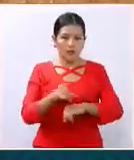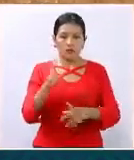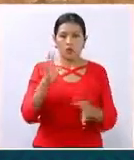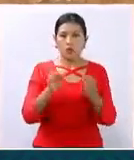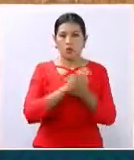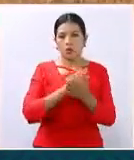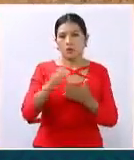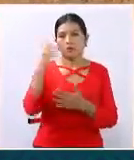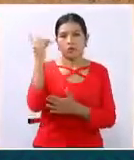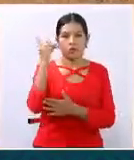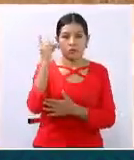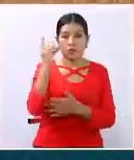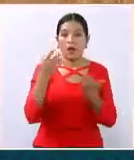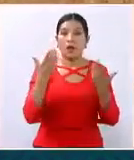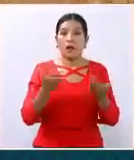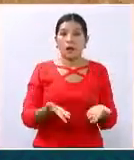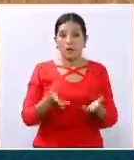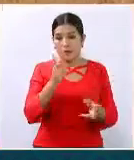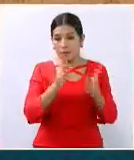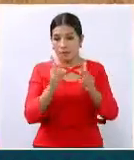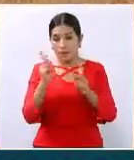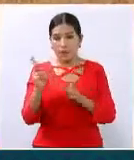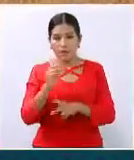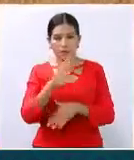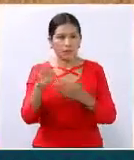boliviana, si hay personas que se están,